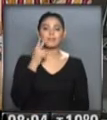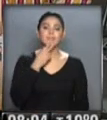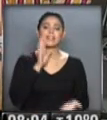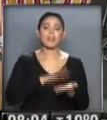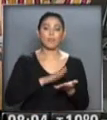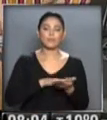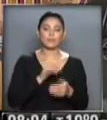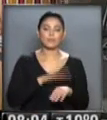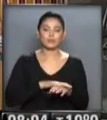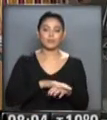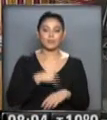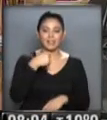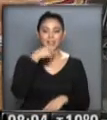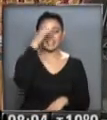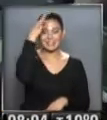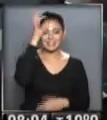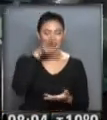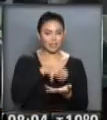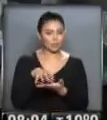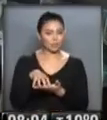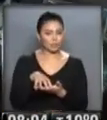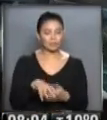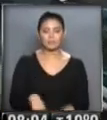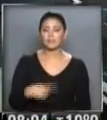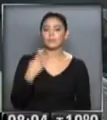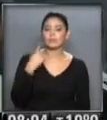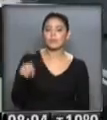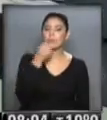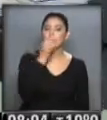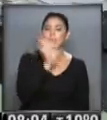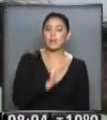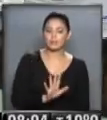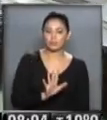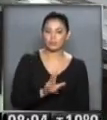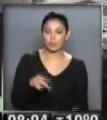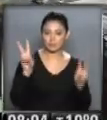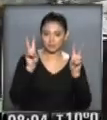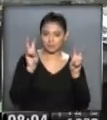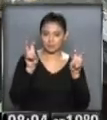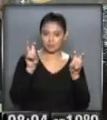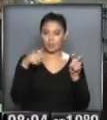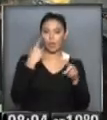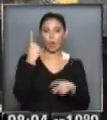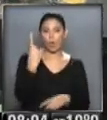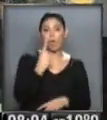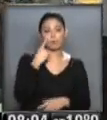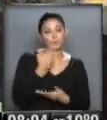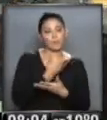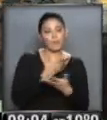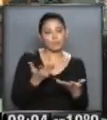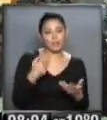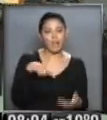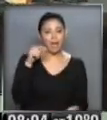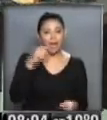Recomendación teatral de Alejo, en este caso, Objetos Maravillosos. Objetos Maravillosos es el nombre de uno de los espectáculos